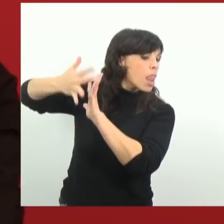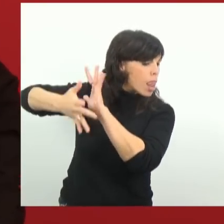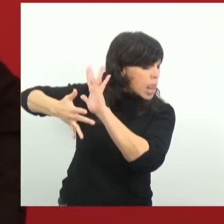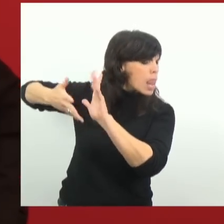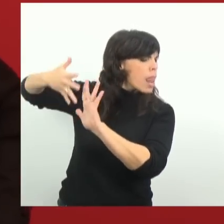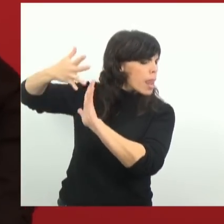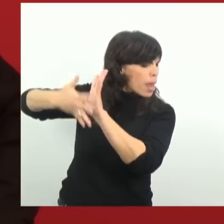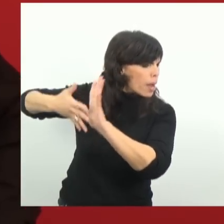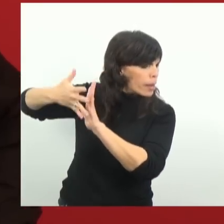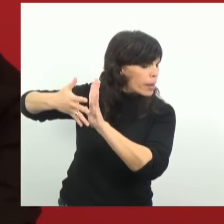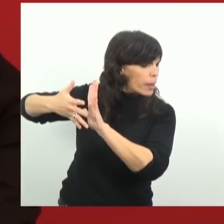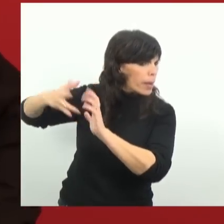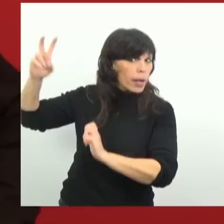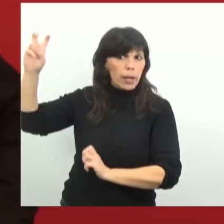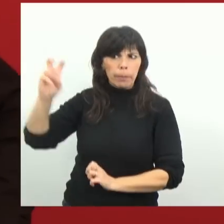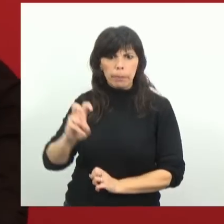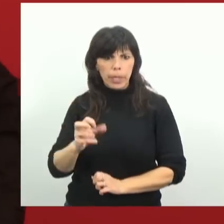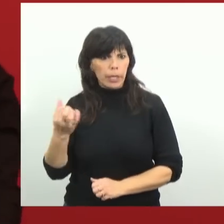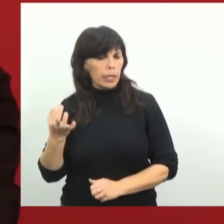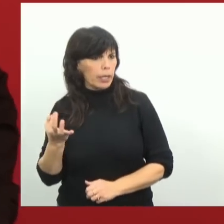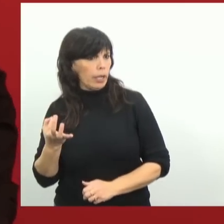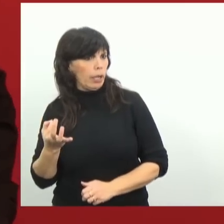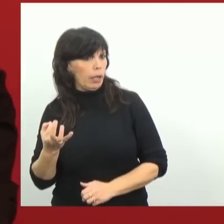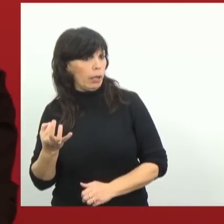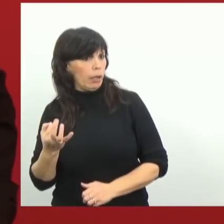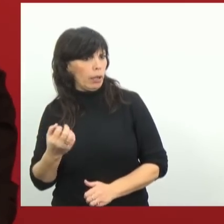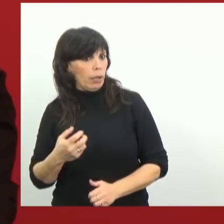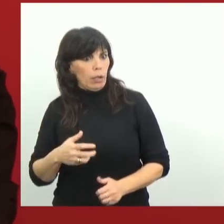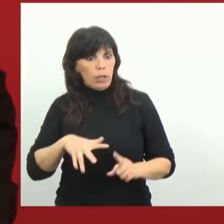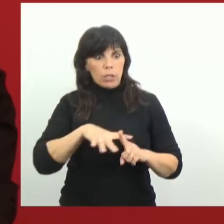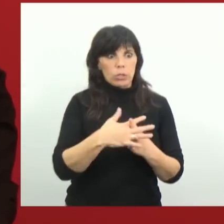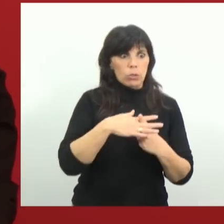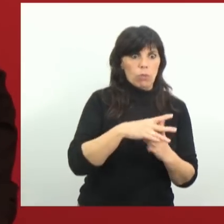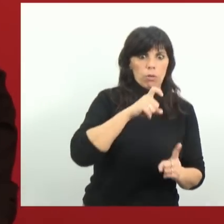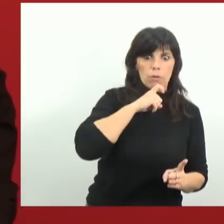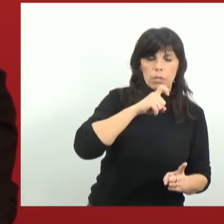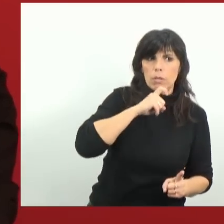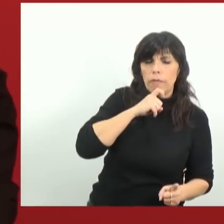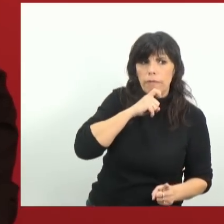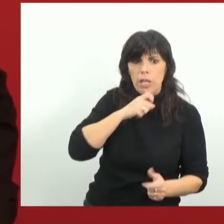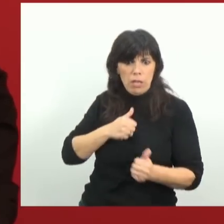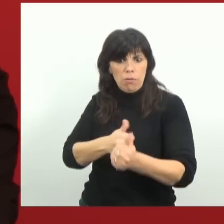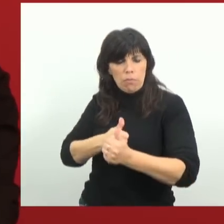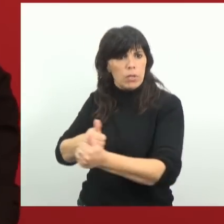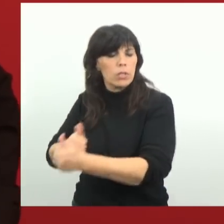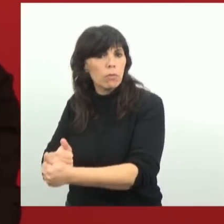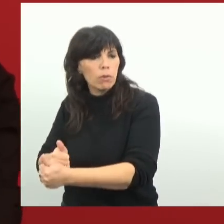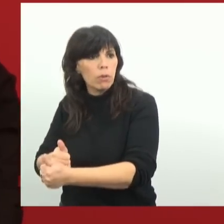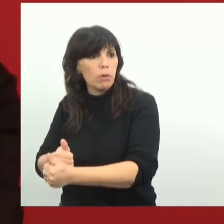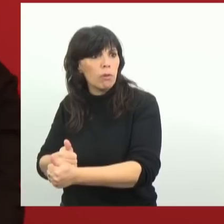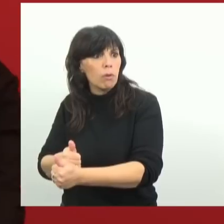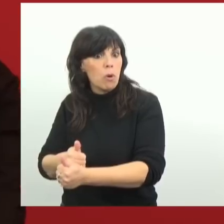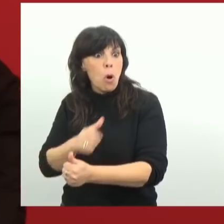viene tribulación o persecución por la palabra. Esa palabra